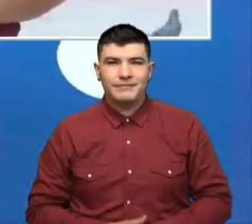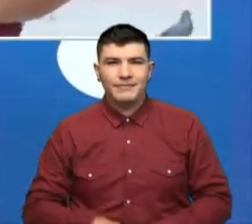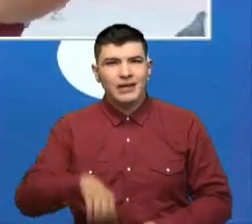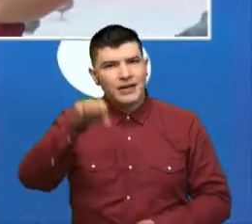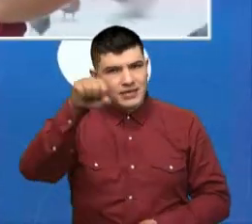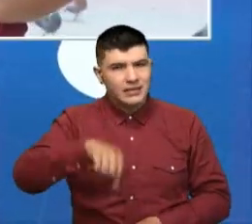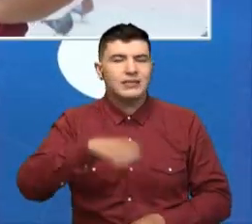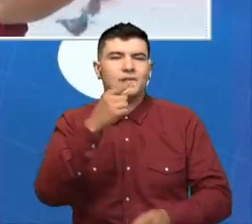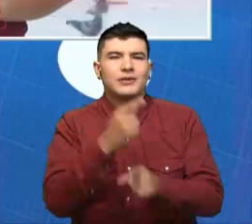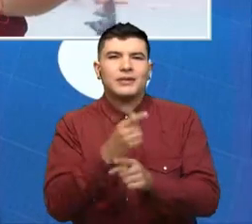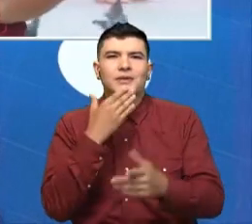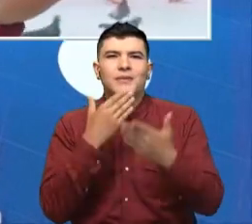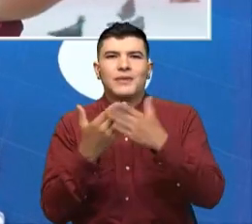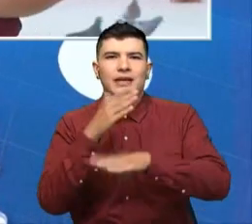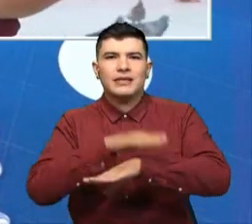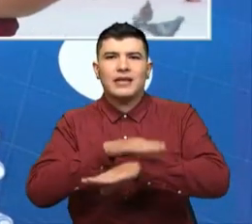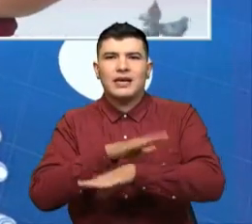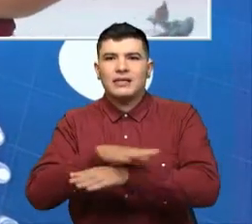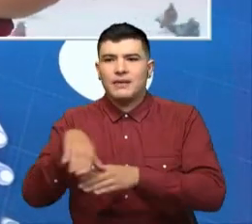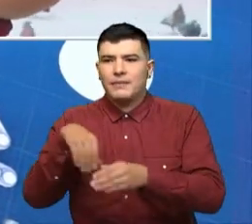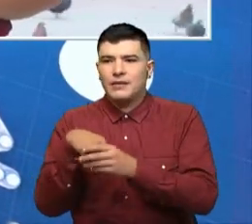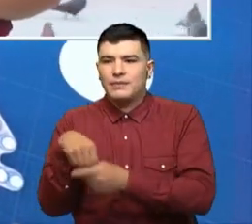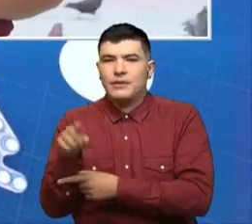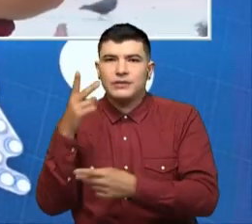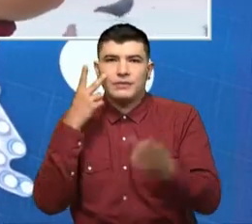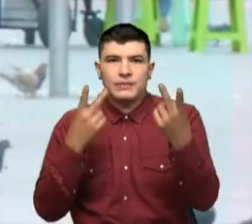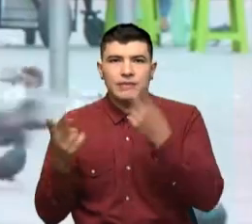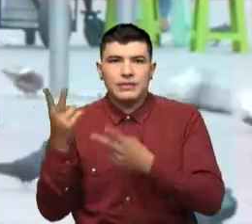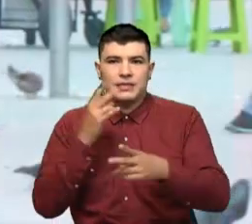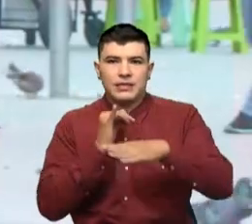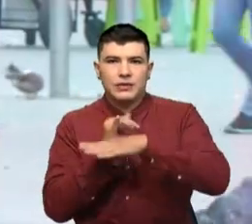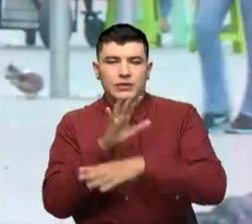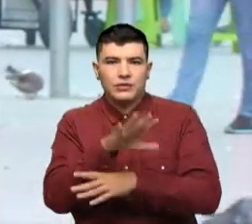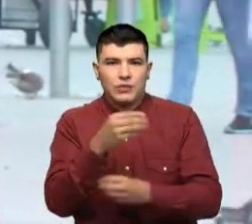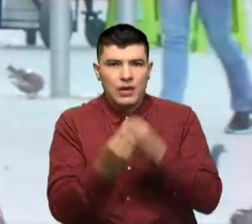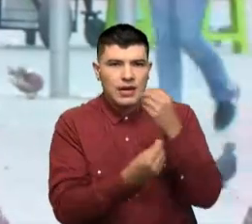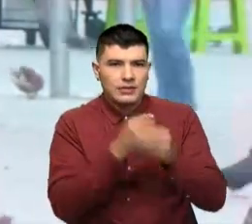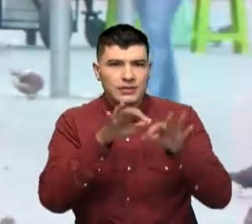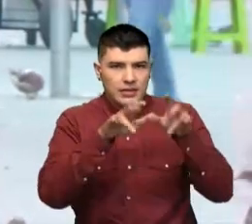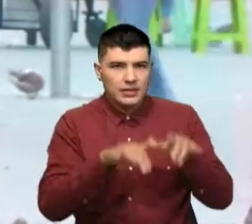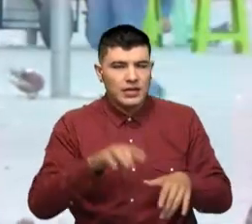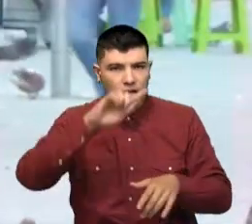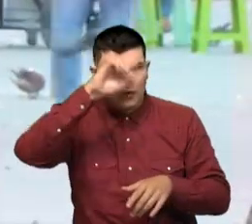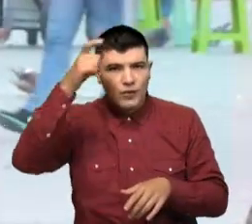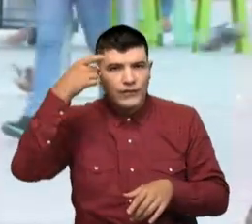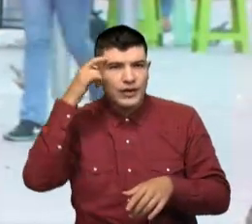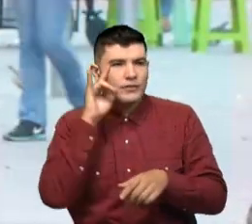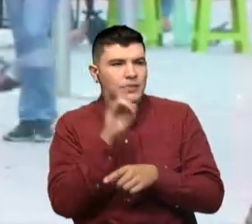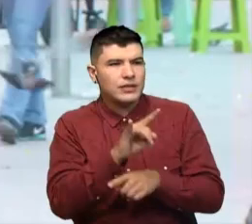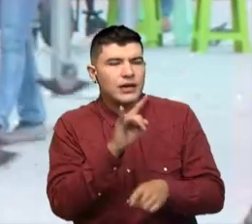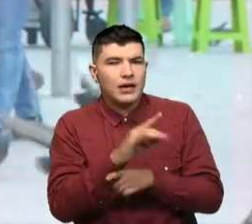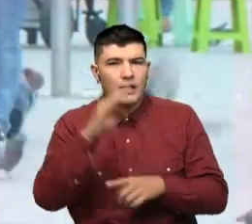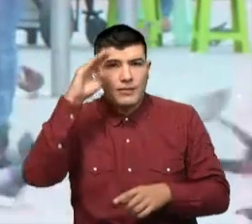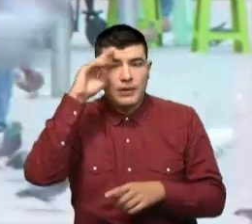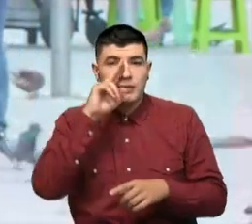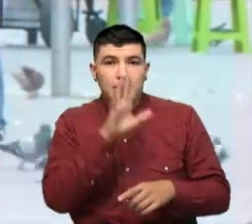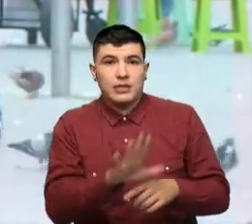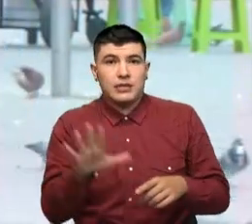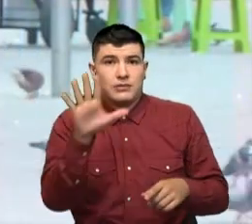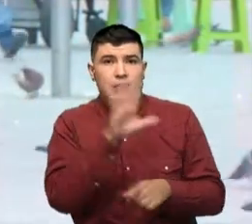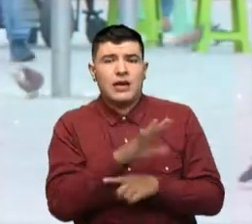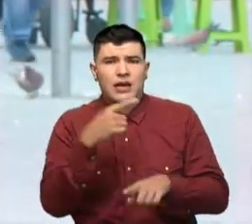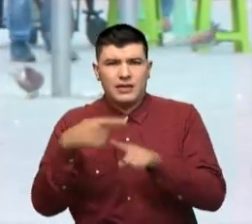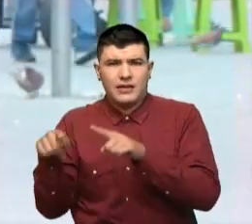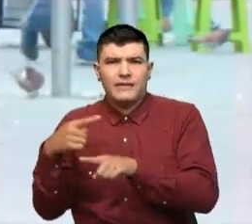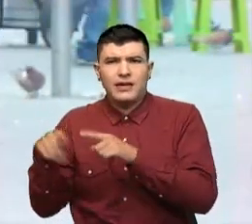Así es, muy buenas tardes. Pues dentro de las visitas institucionales realizadas por Secretaría de Gobierno, Secretaría de Seguridad Ciudadana y la Policía Nacional,